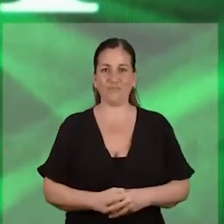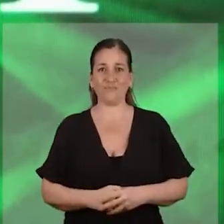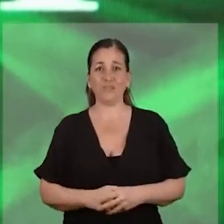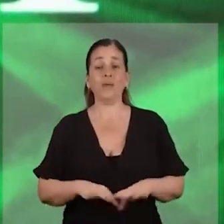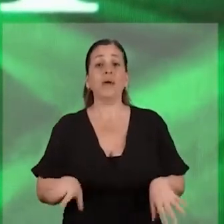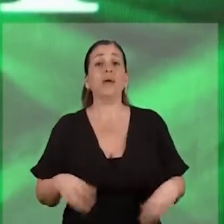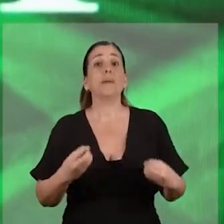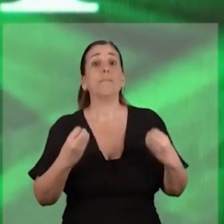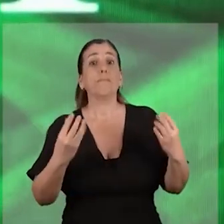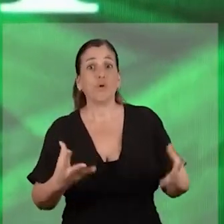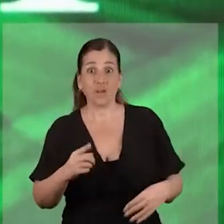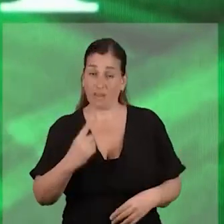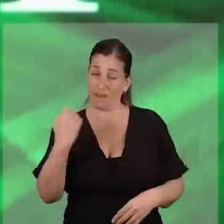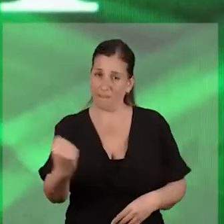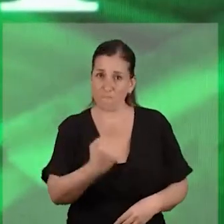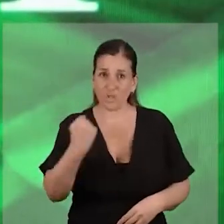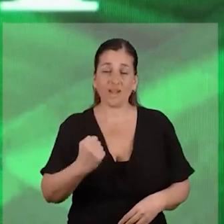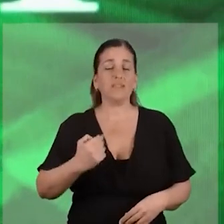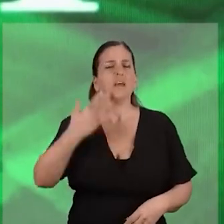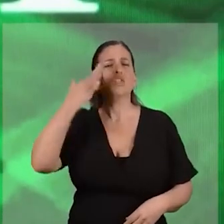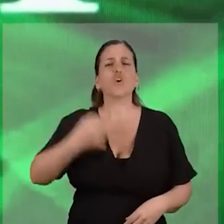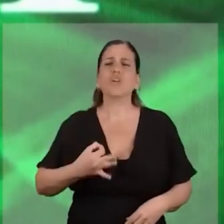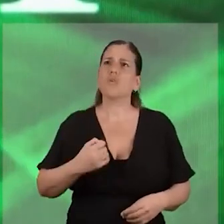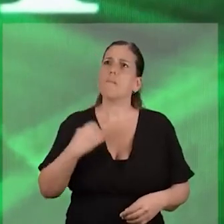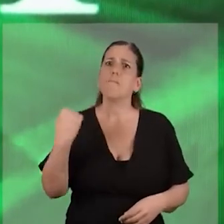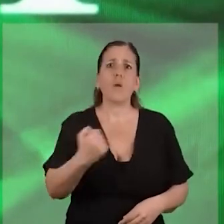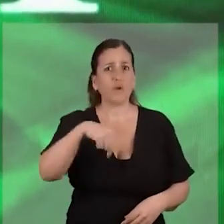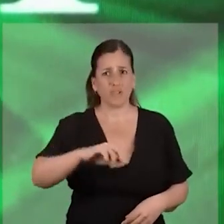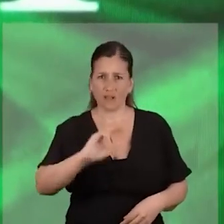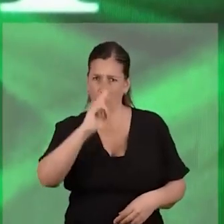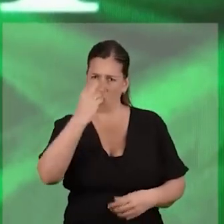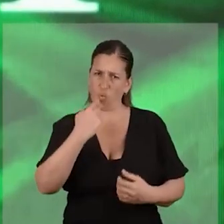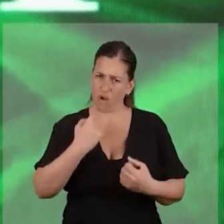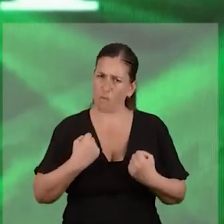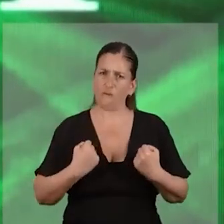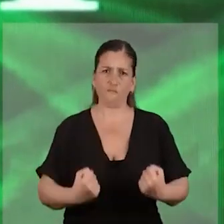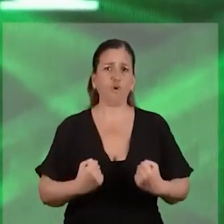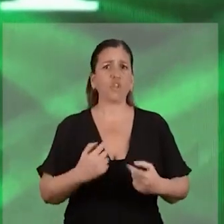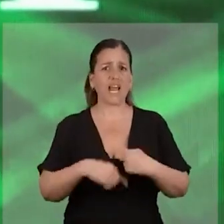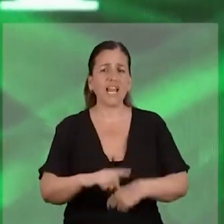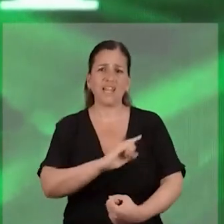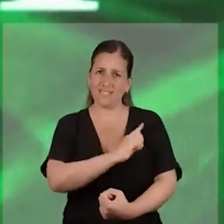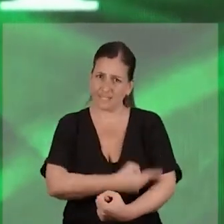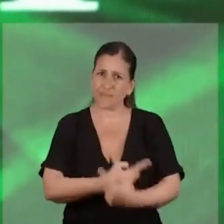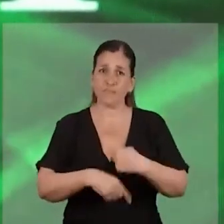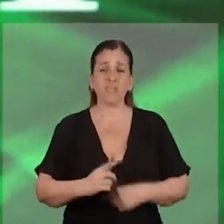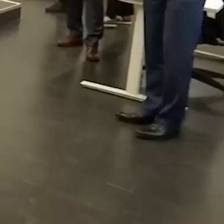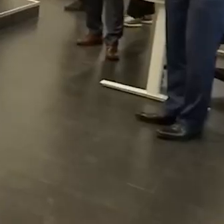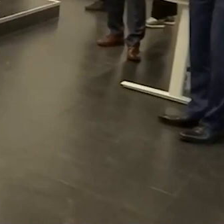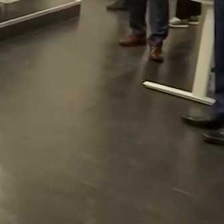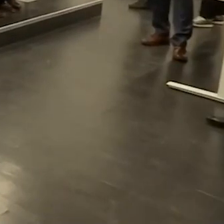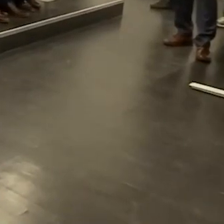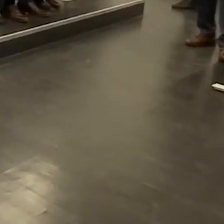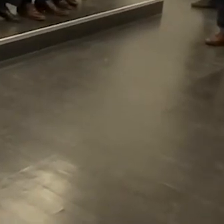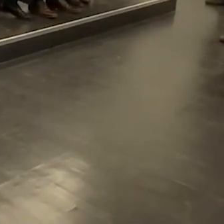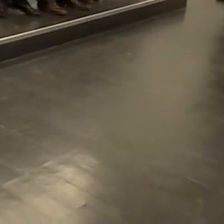un agregado que no es menor, que creo que es una de las grandes fortalezas de nuestro país. Que los gobiernos, con